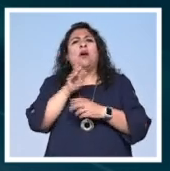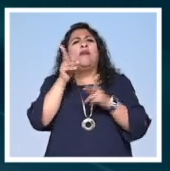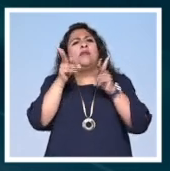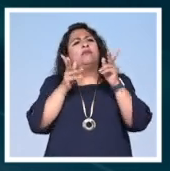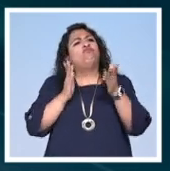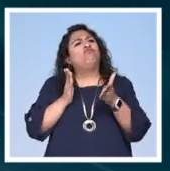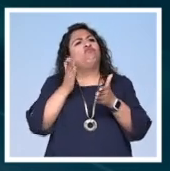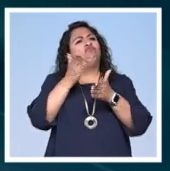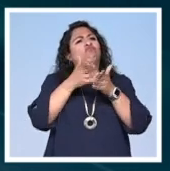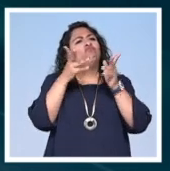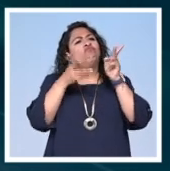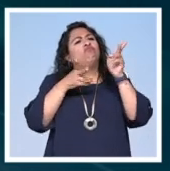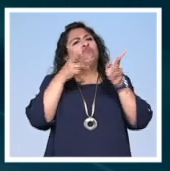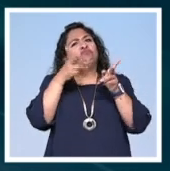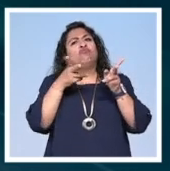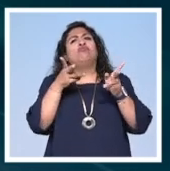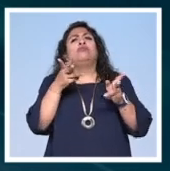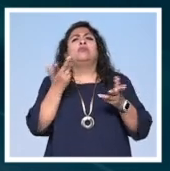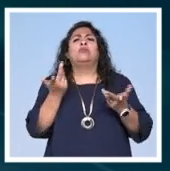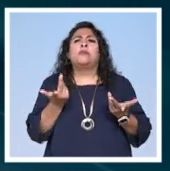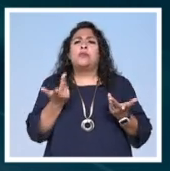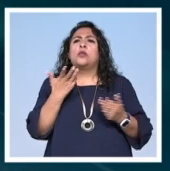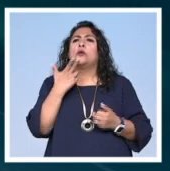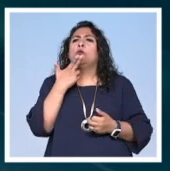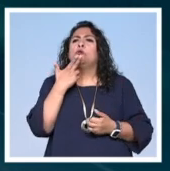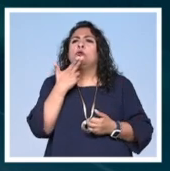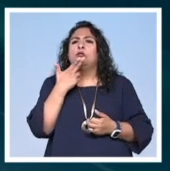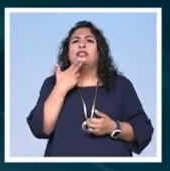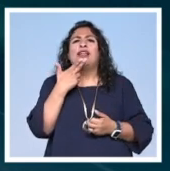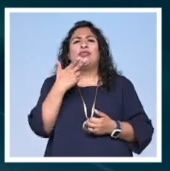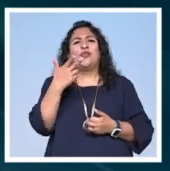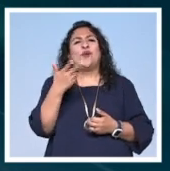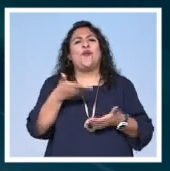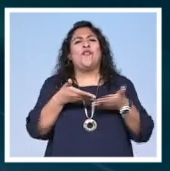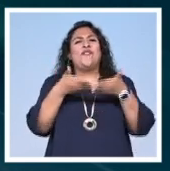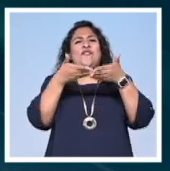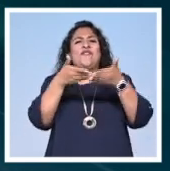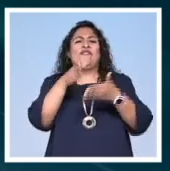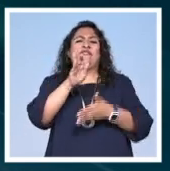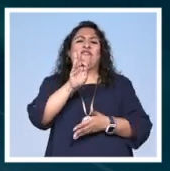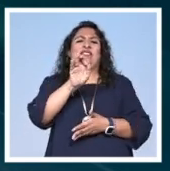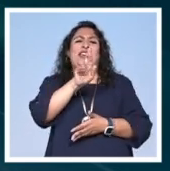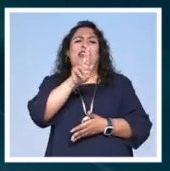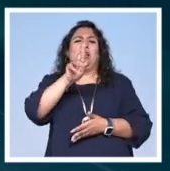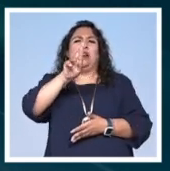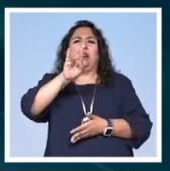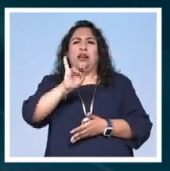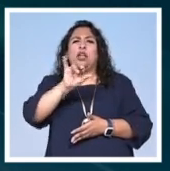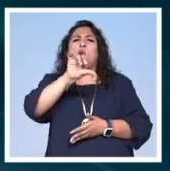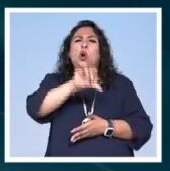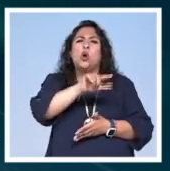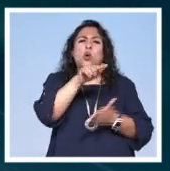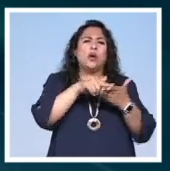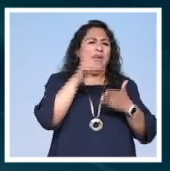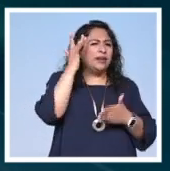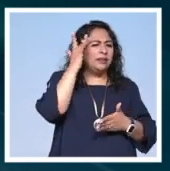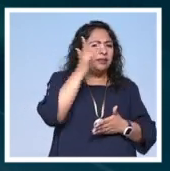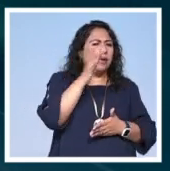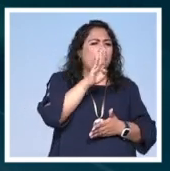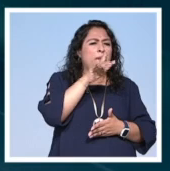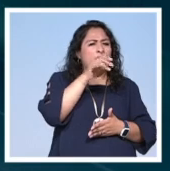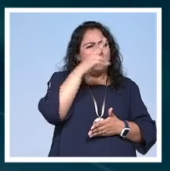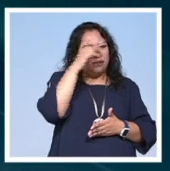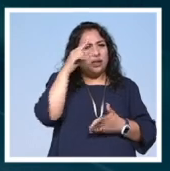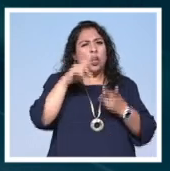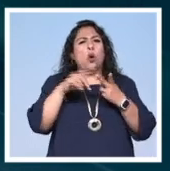visitarlas pueden visitarlas utilizando los ferris que hoy en día salen tanto de San Blas nayarid como